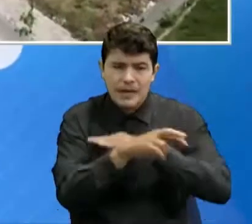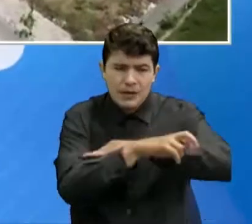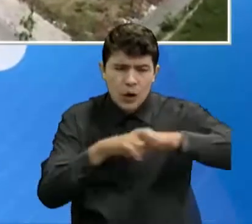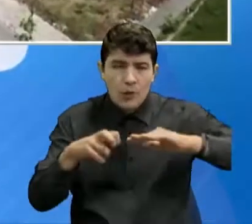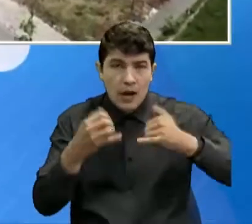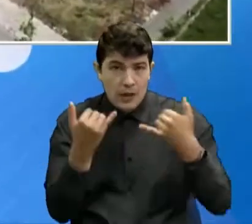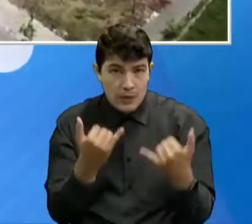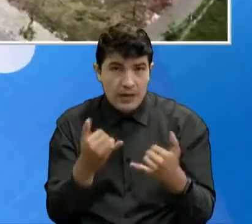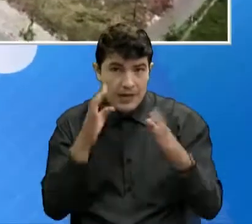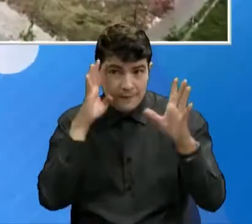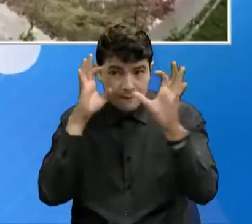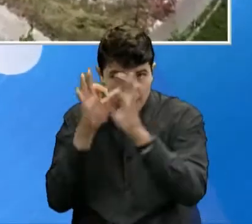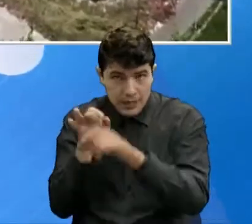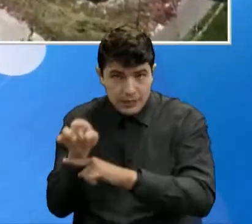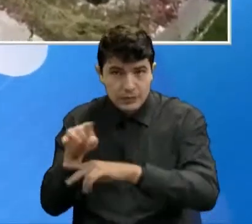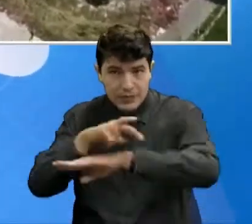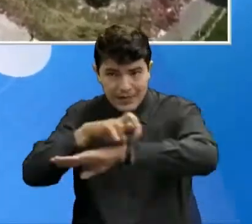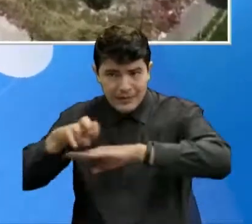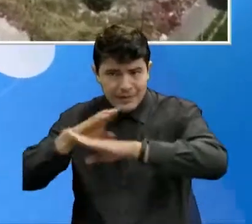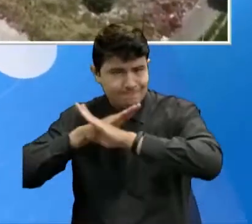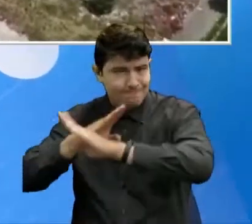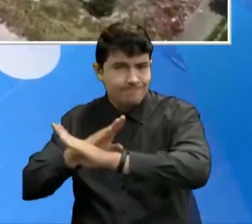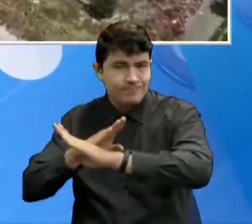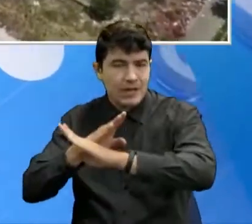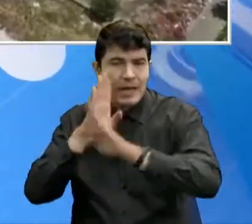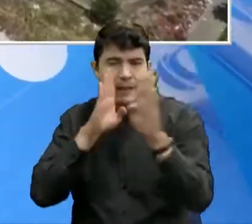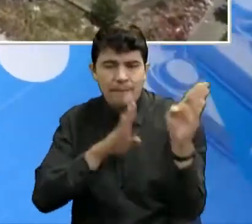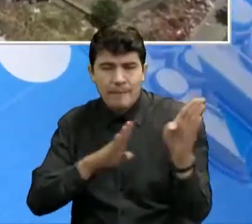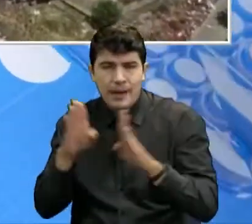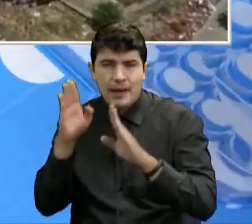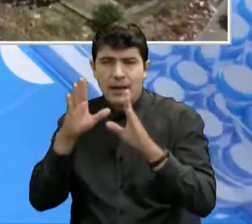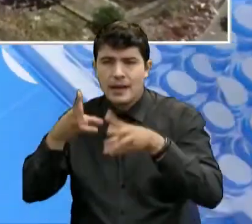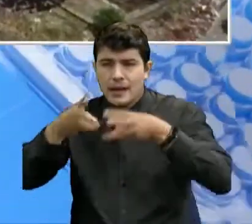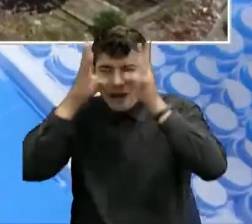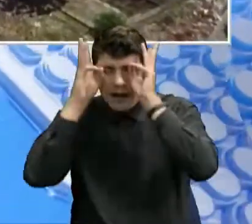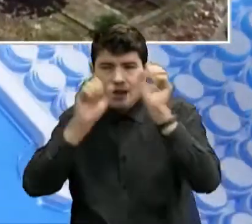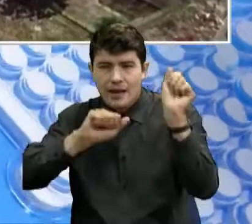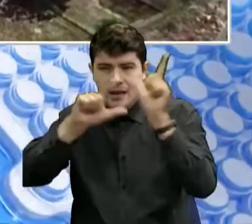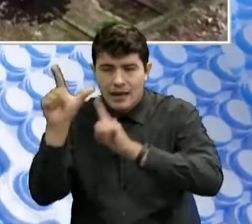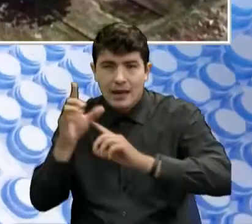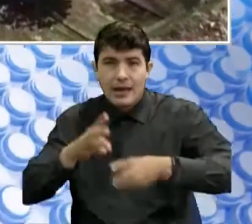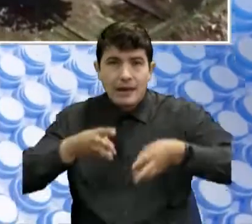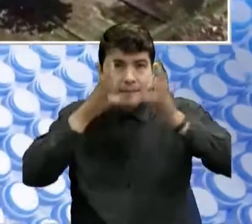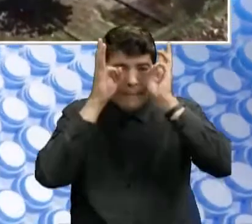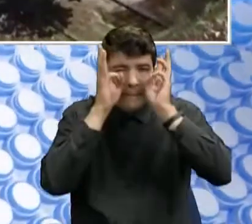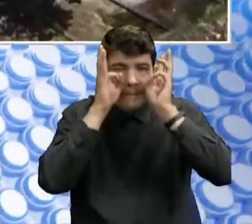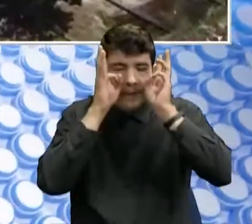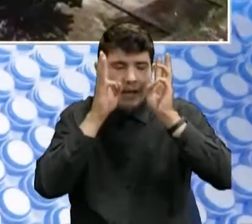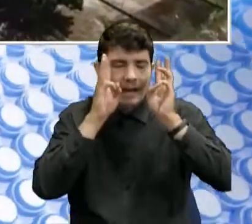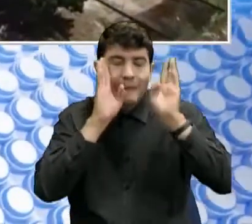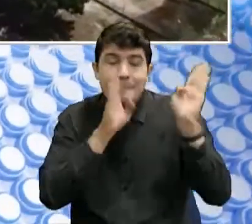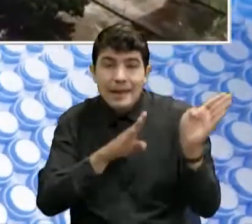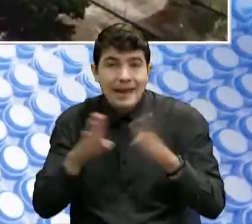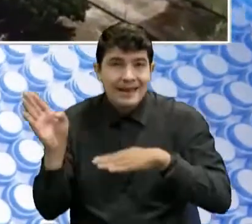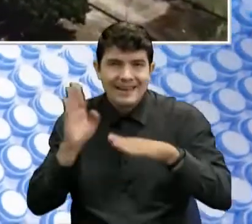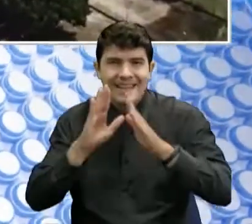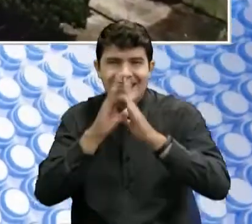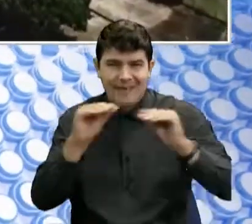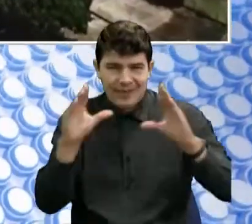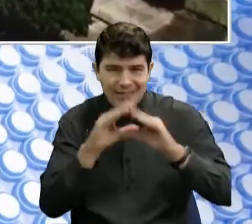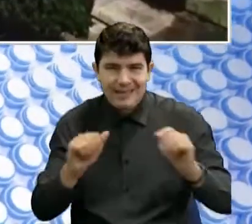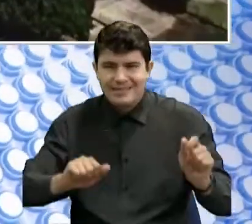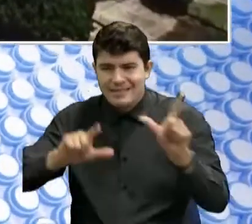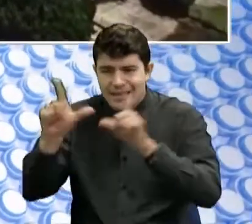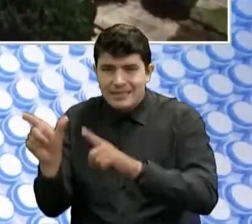ya desde el día de ayer listos, tenemos el plan Navidad listo, tenemos entrega de cientos de millones de pesos para temas de